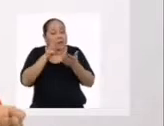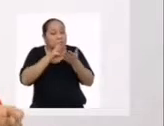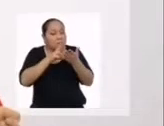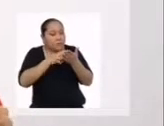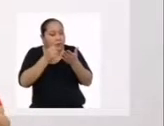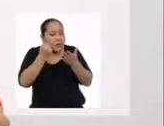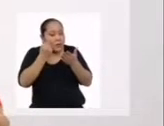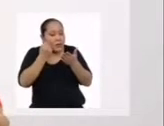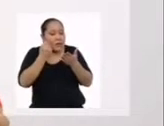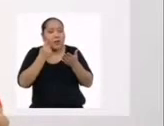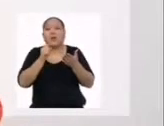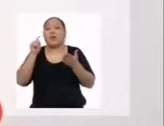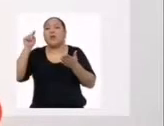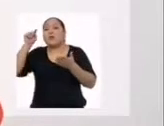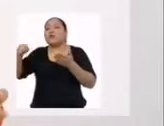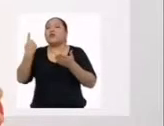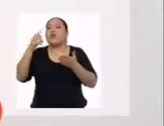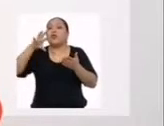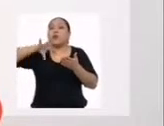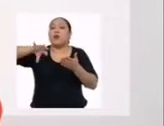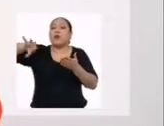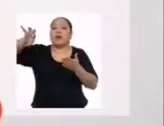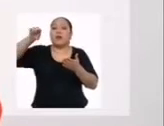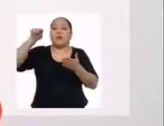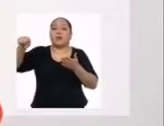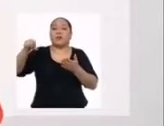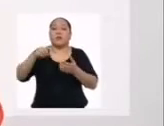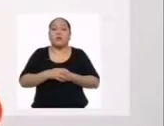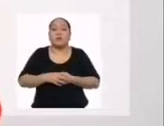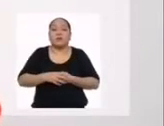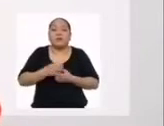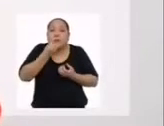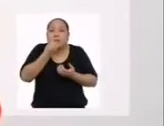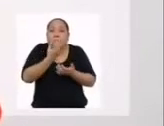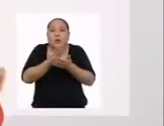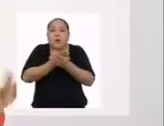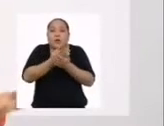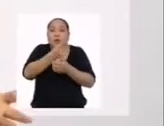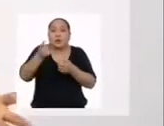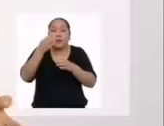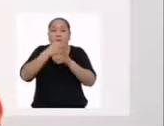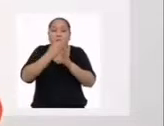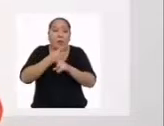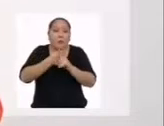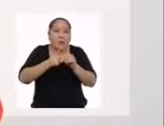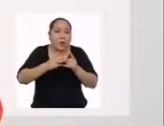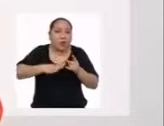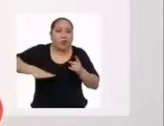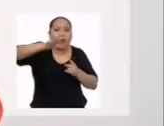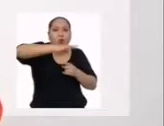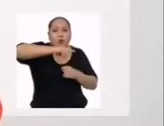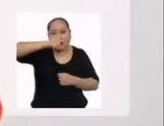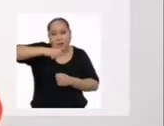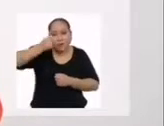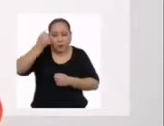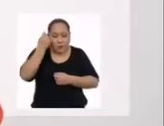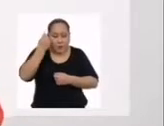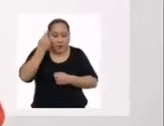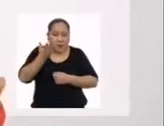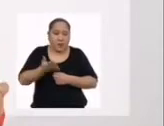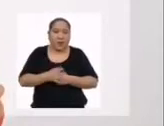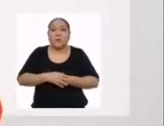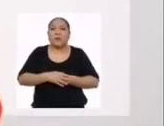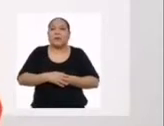solo para ellos. Es válido en esos casos, pero lo ideal es que todos y todas podamos entenderlo. Suele pasar